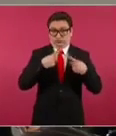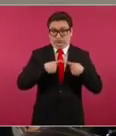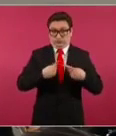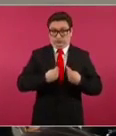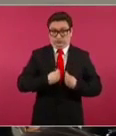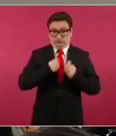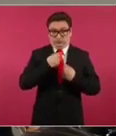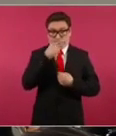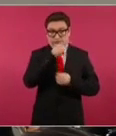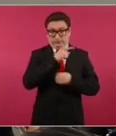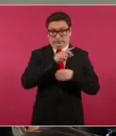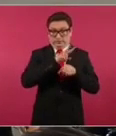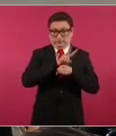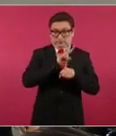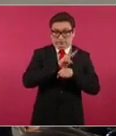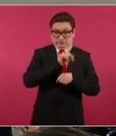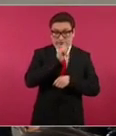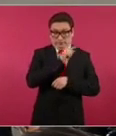venezolano,